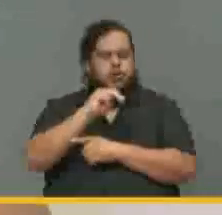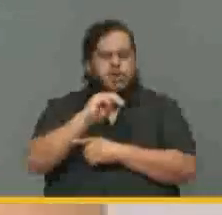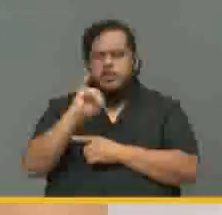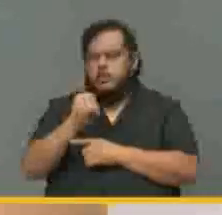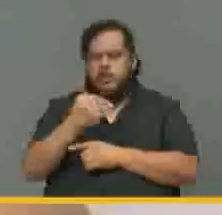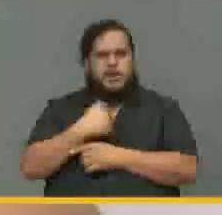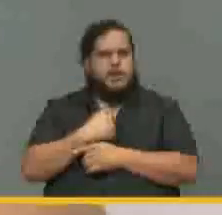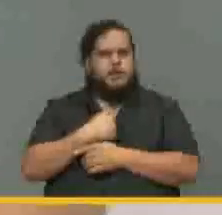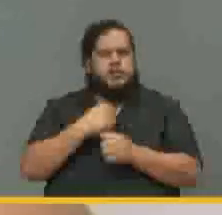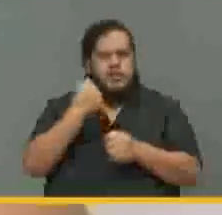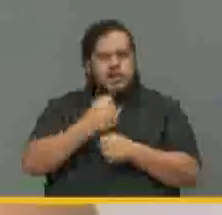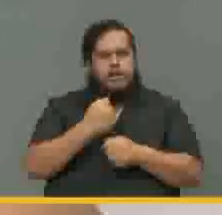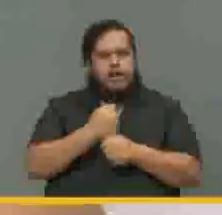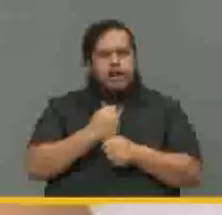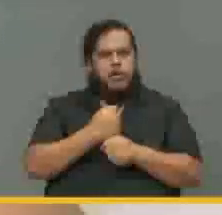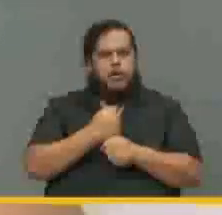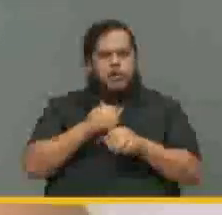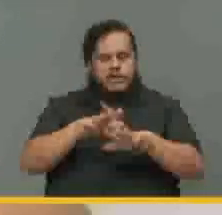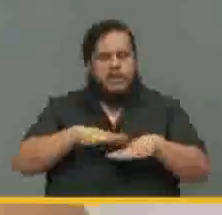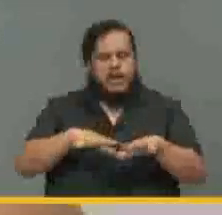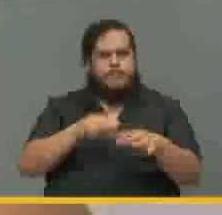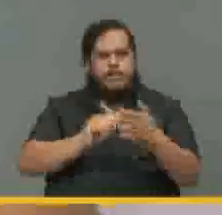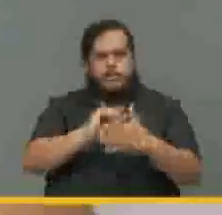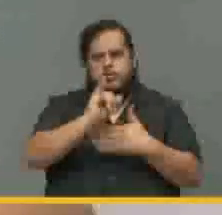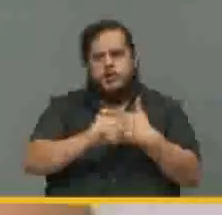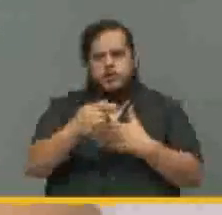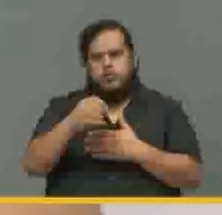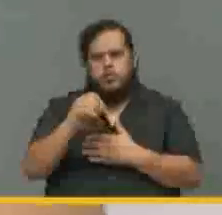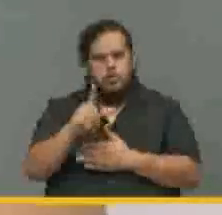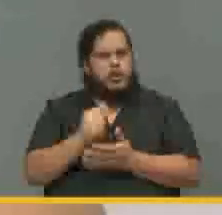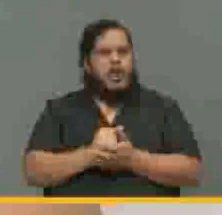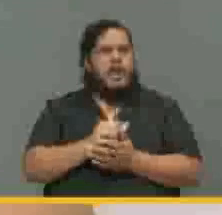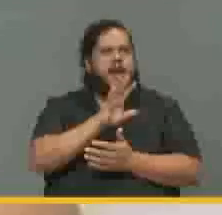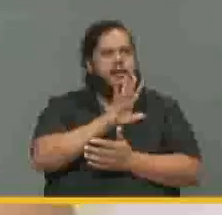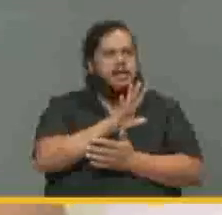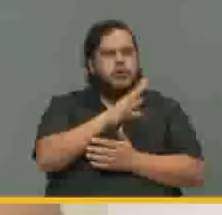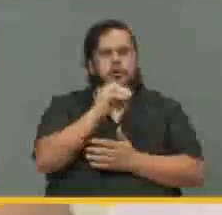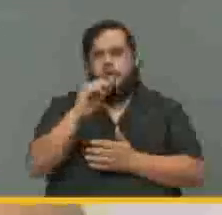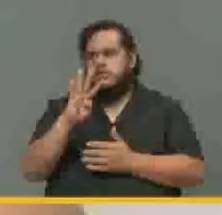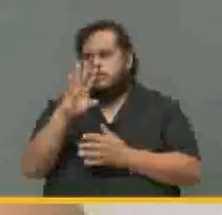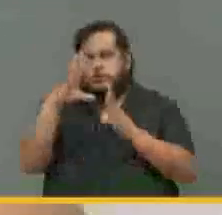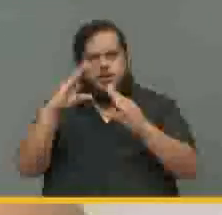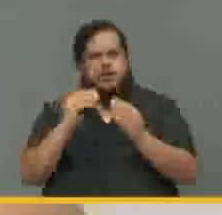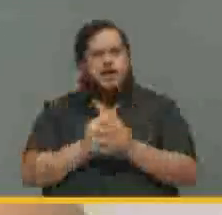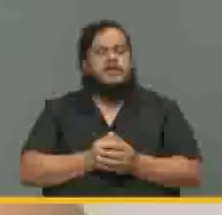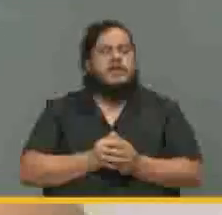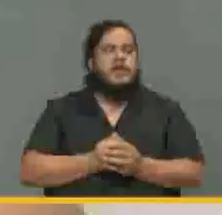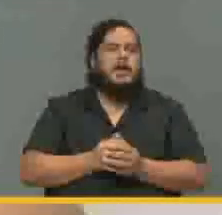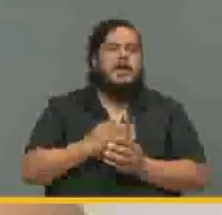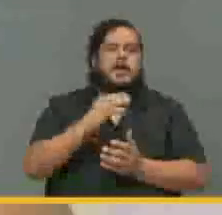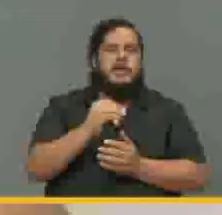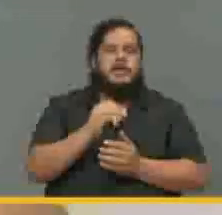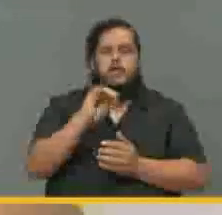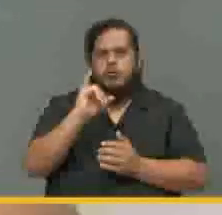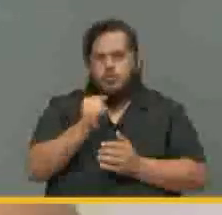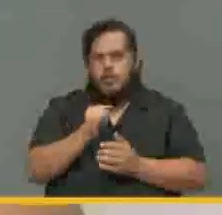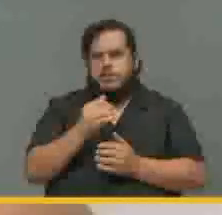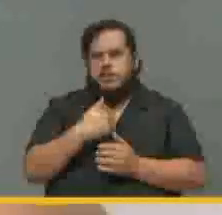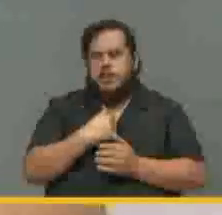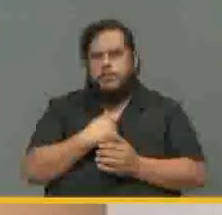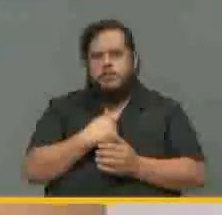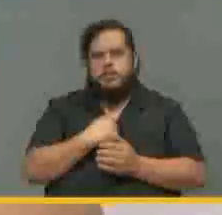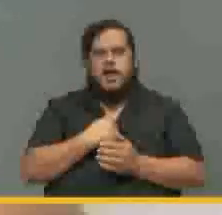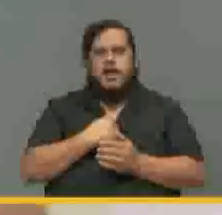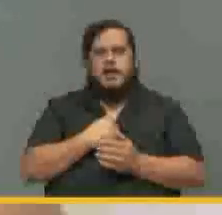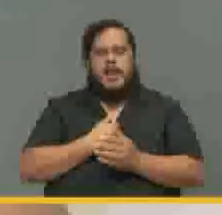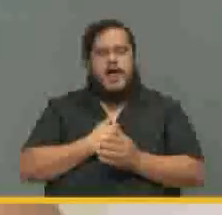tenemos trabajos de campo en el proyecto Gol a las 5 de la mañana y a las 4 y media de la tarde. Y los jueves también. Y los viernes tenemos la retroalimentación, la charla